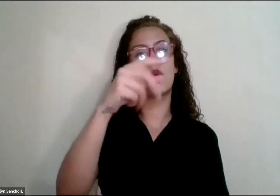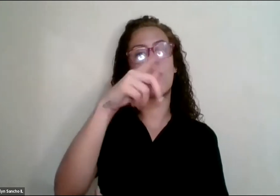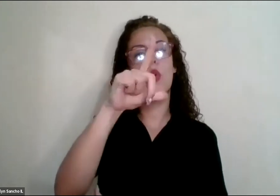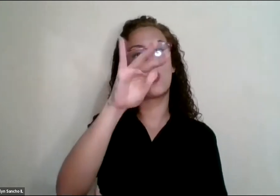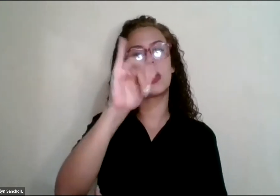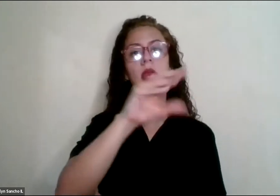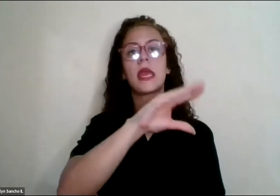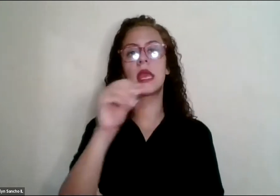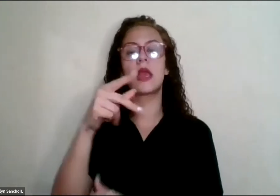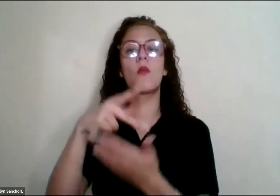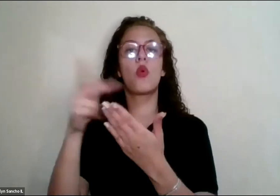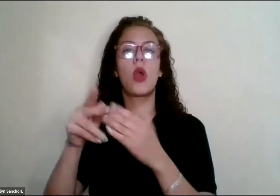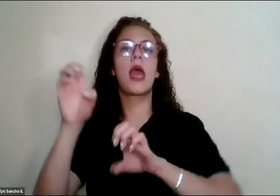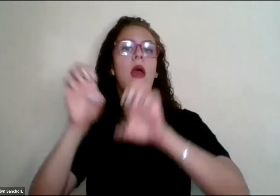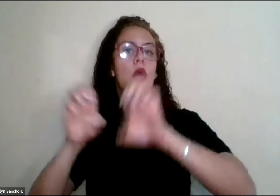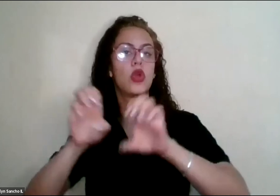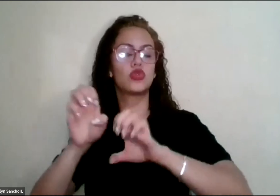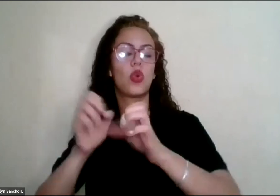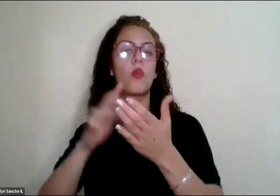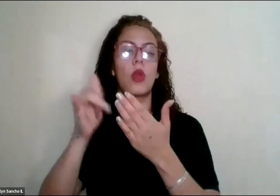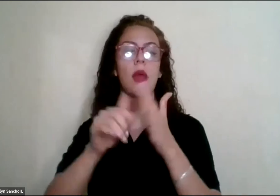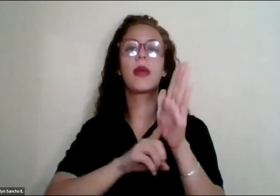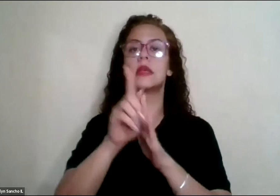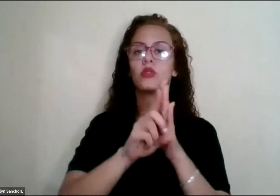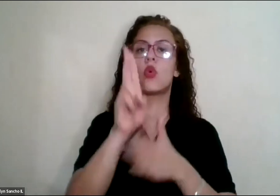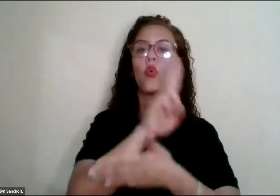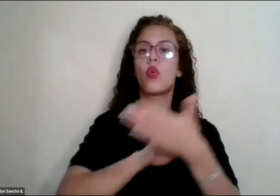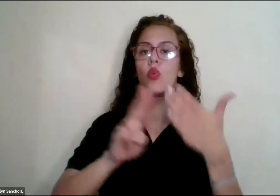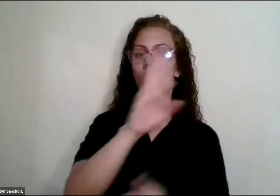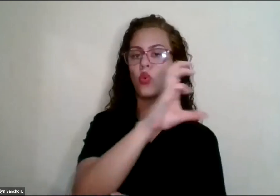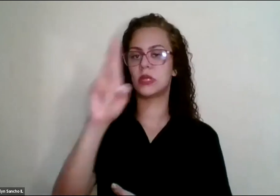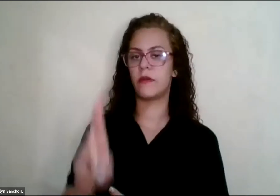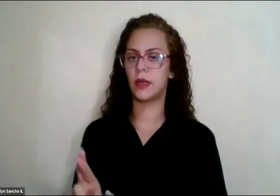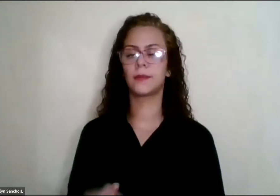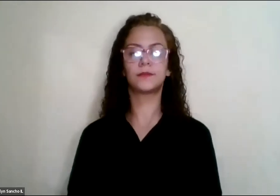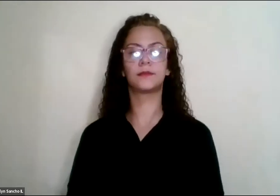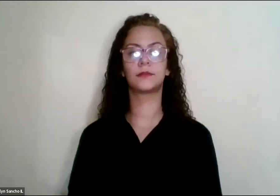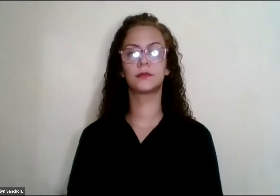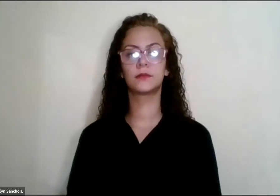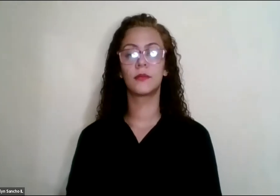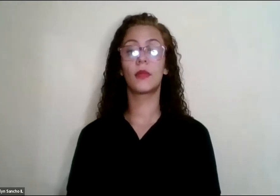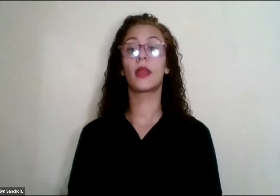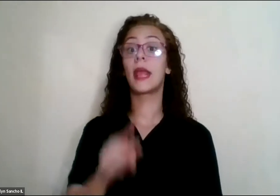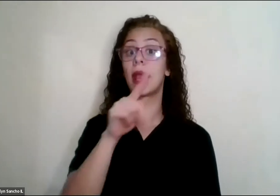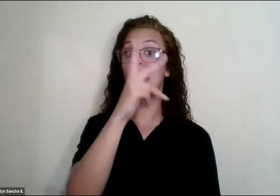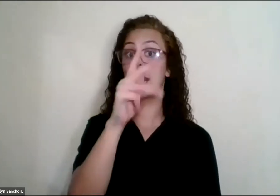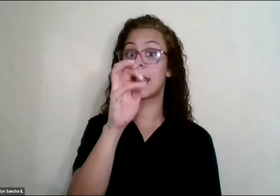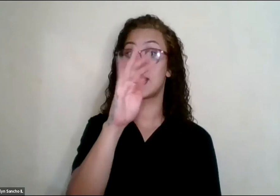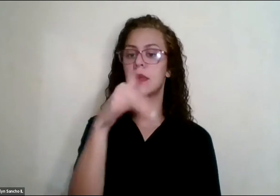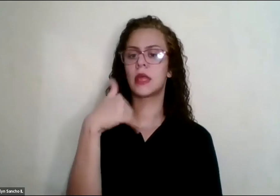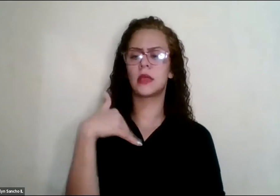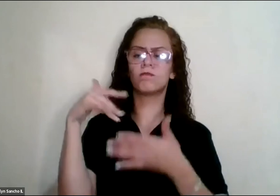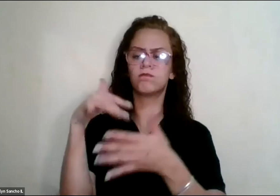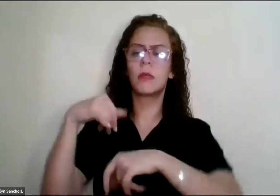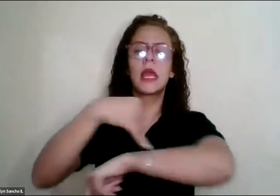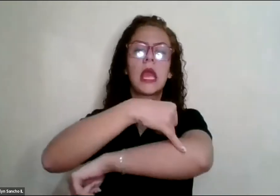evaluación de programas y proyectos de desarrollo de la Universidad de Costa Rica. Kemly tiene una formación en ingeniería